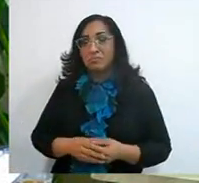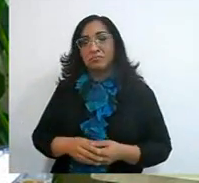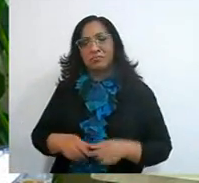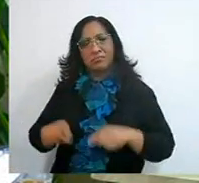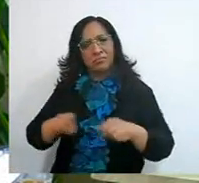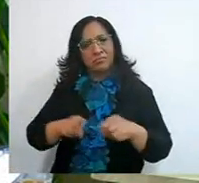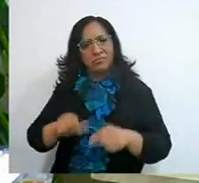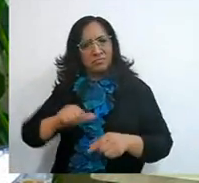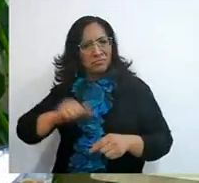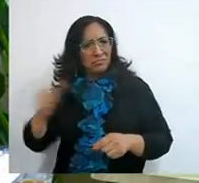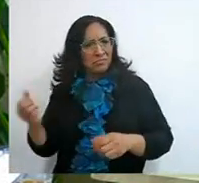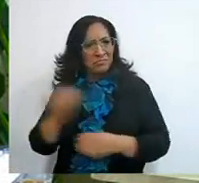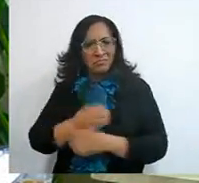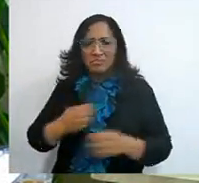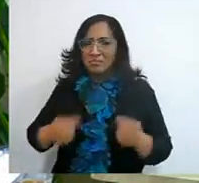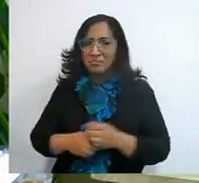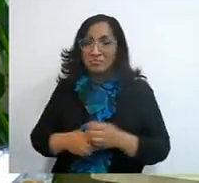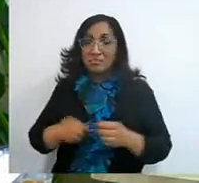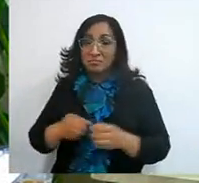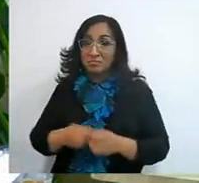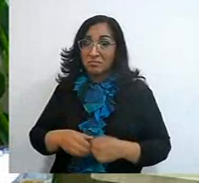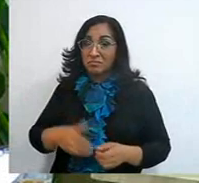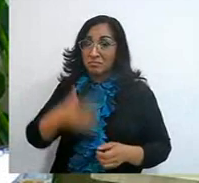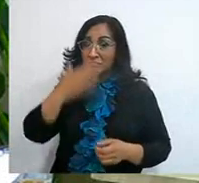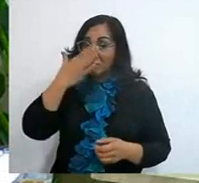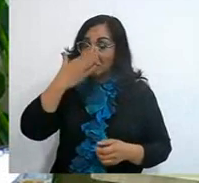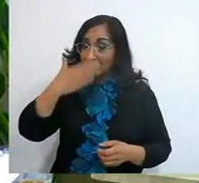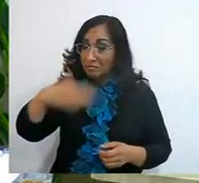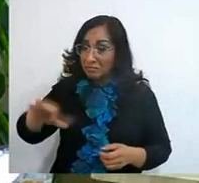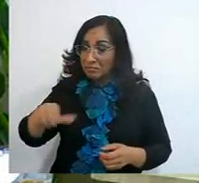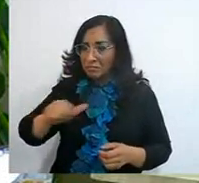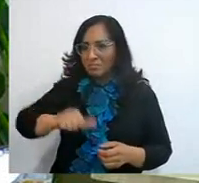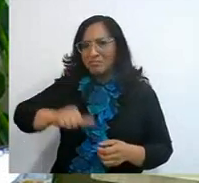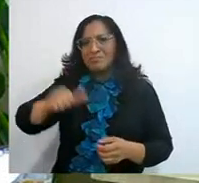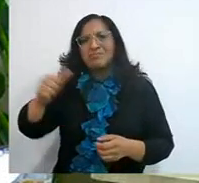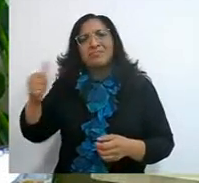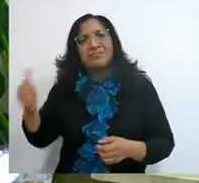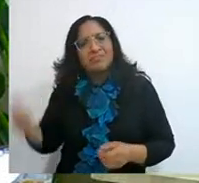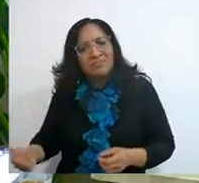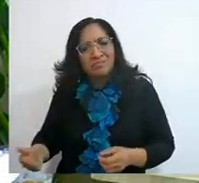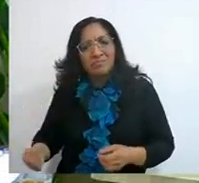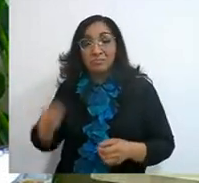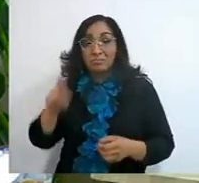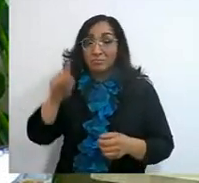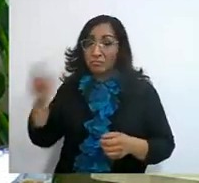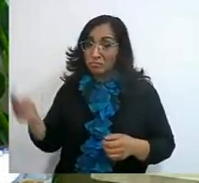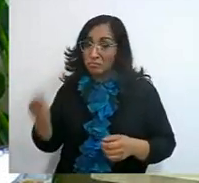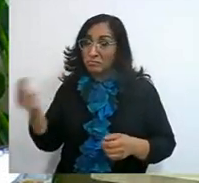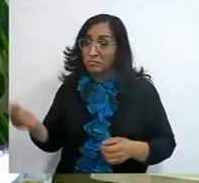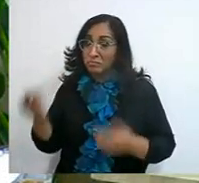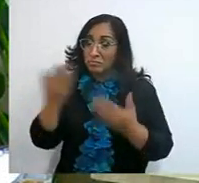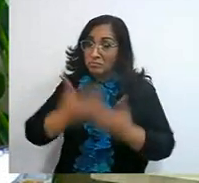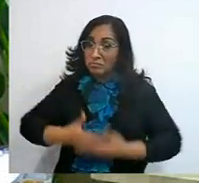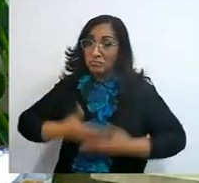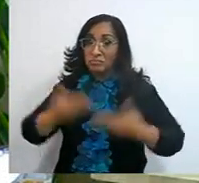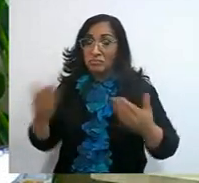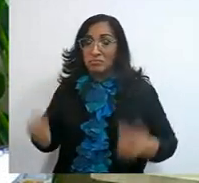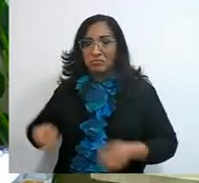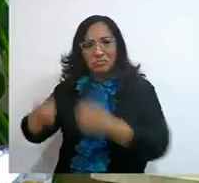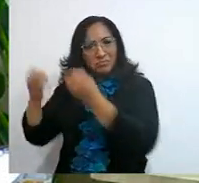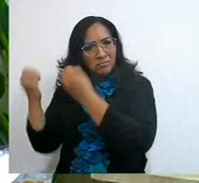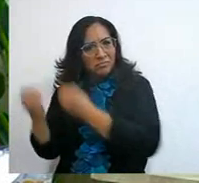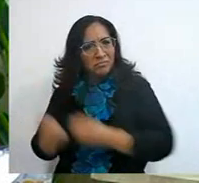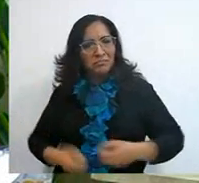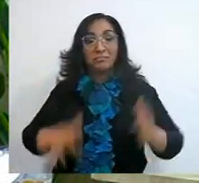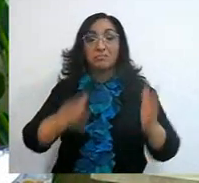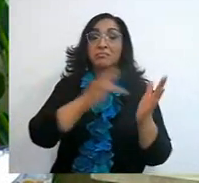cosa. La nación judía es punto y aparte. Usted ahora ha dejado al